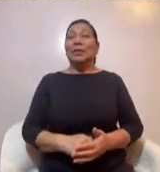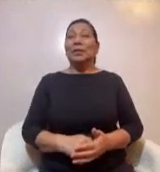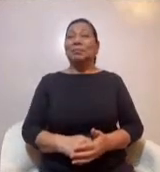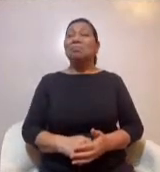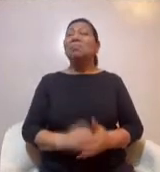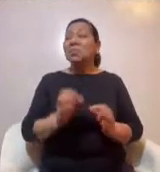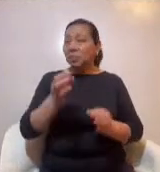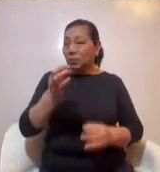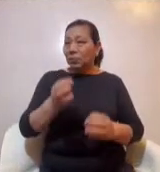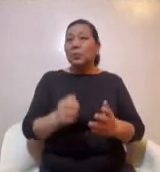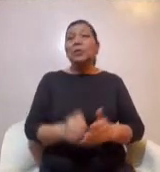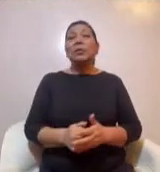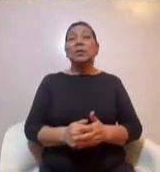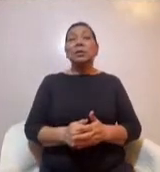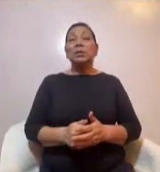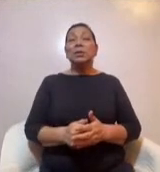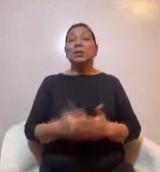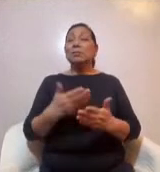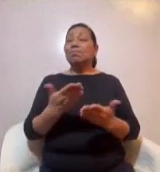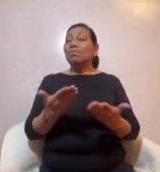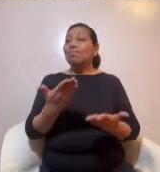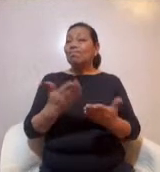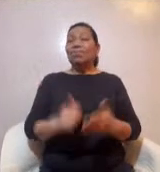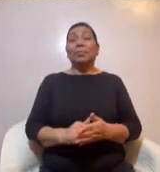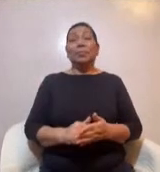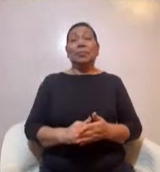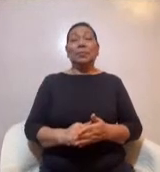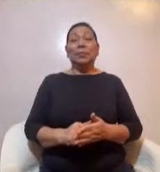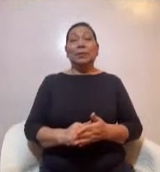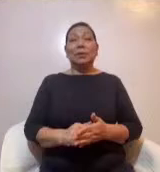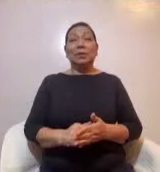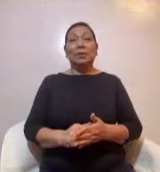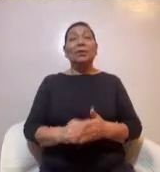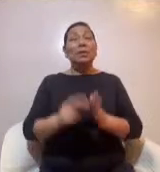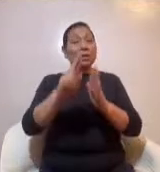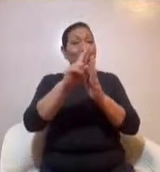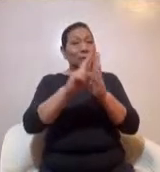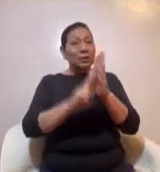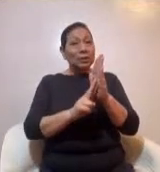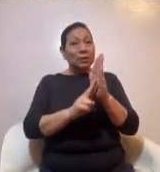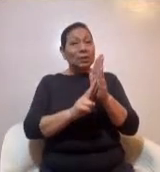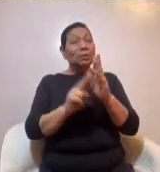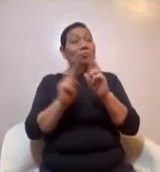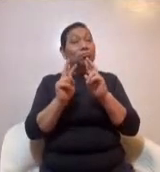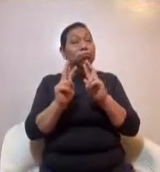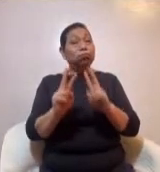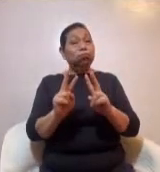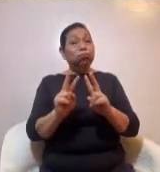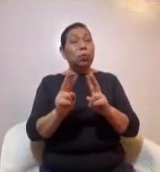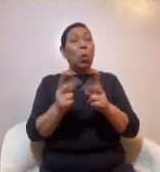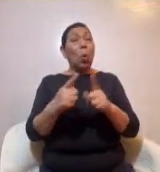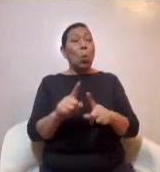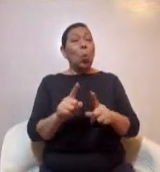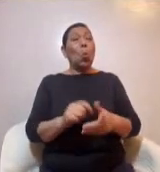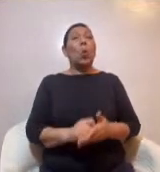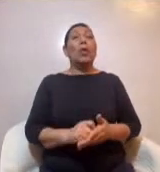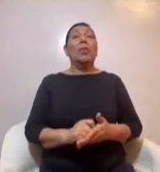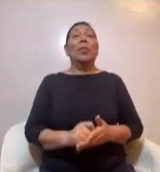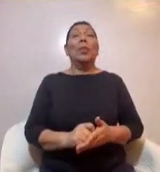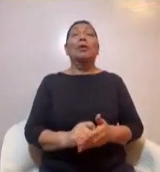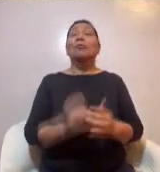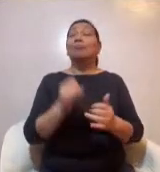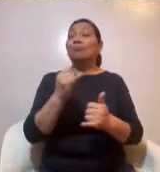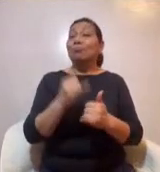Efectivamente se justifica, ¿no?, en la resolución, o se observa en la resolución